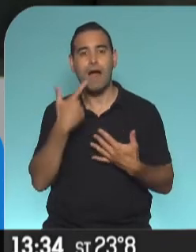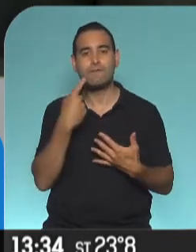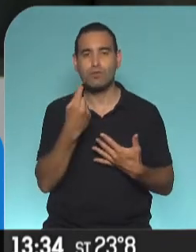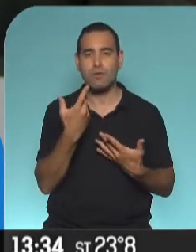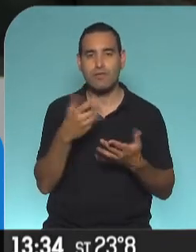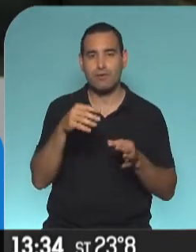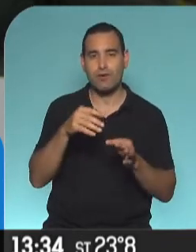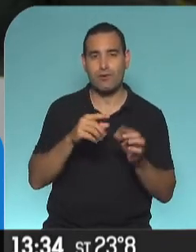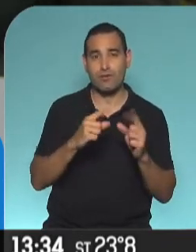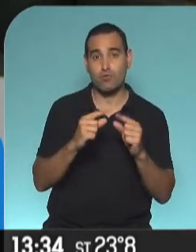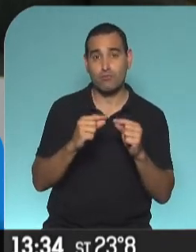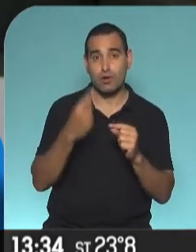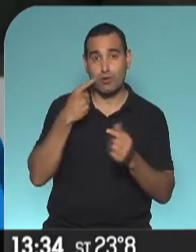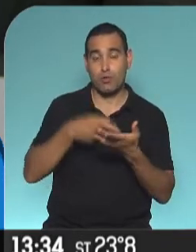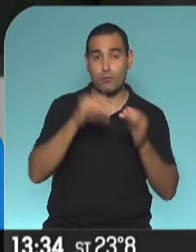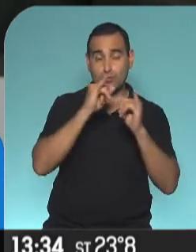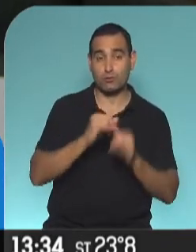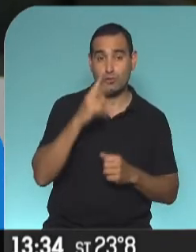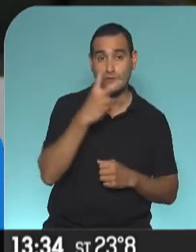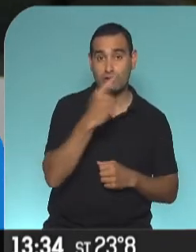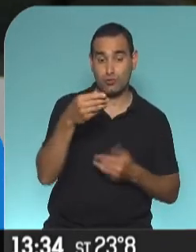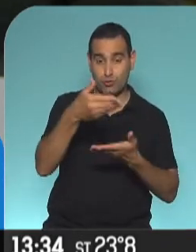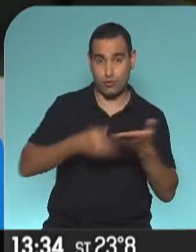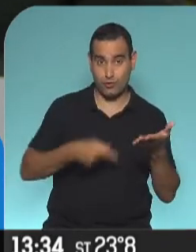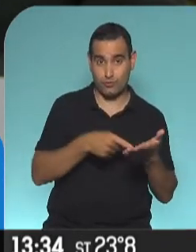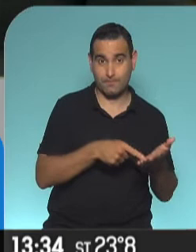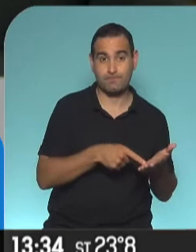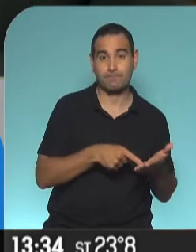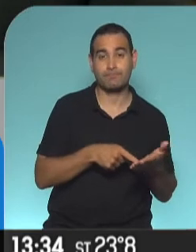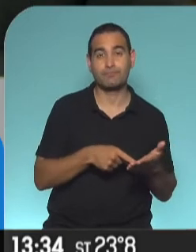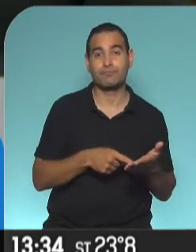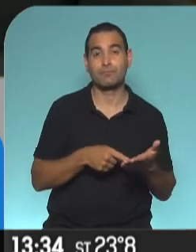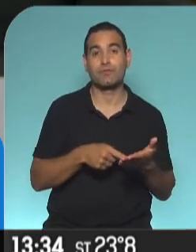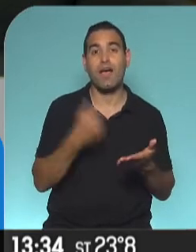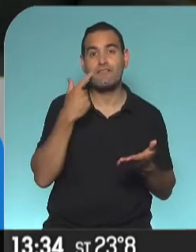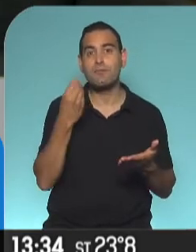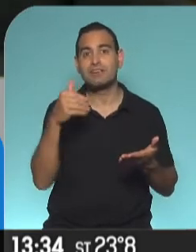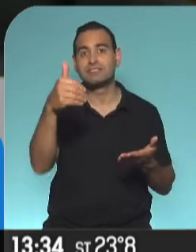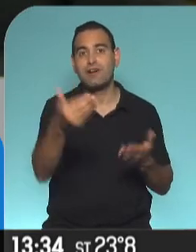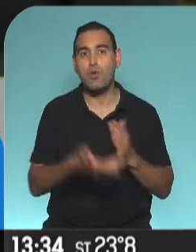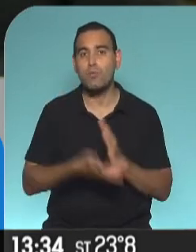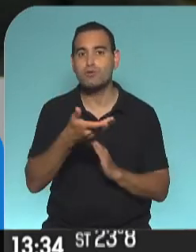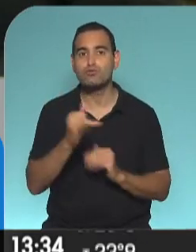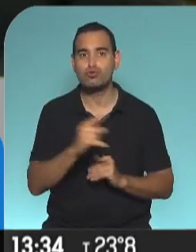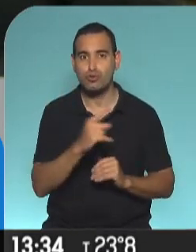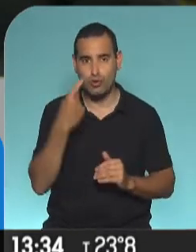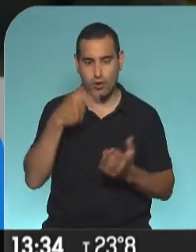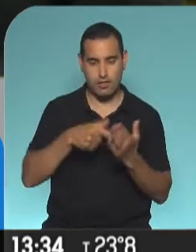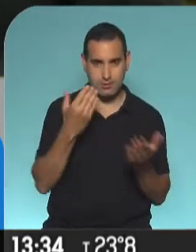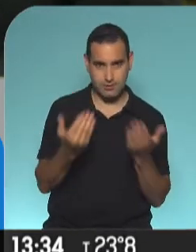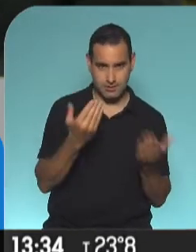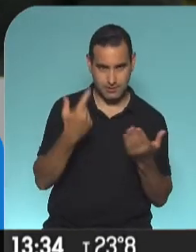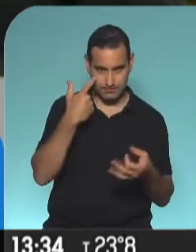que está dando el presupuesto 2021, que pasaría con esos aumentos y qué pasaría con un ajuste